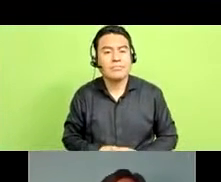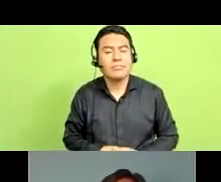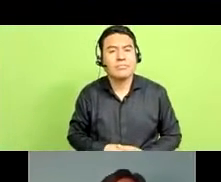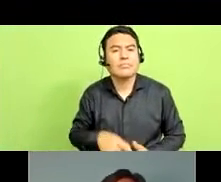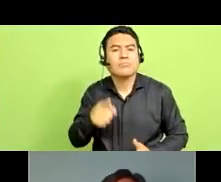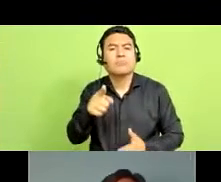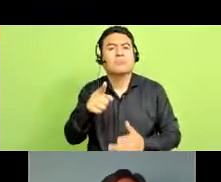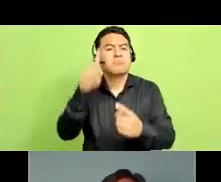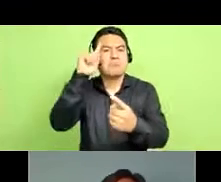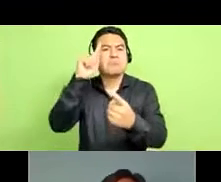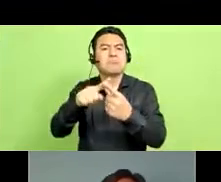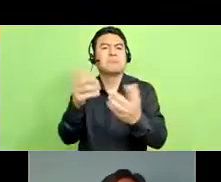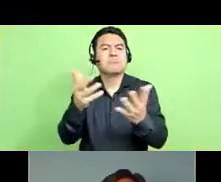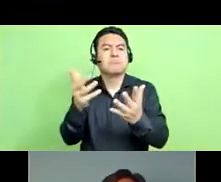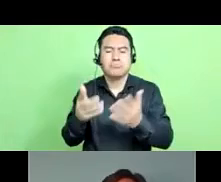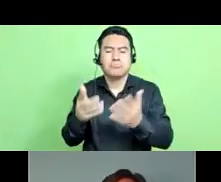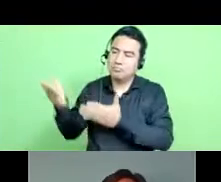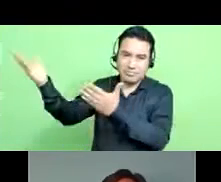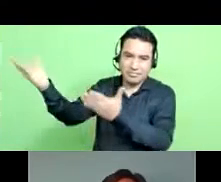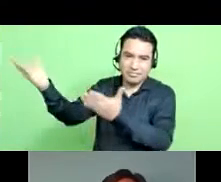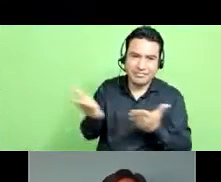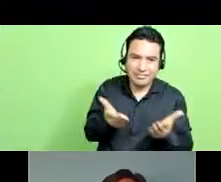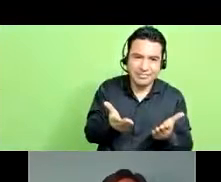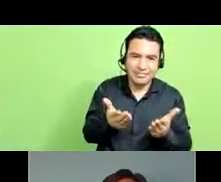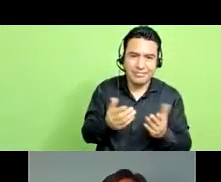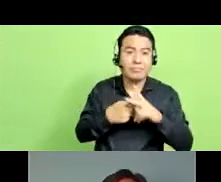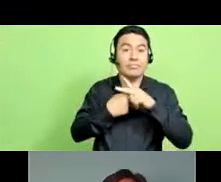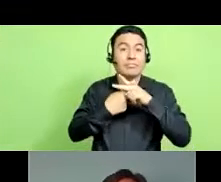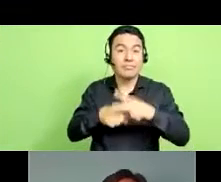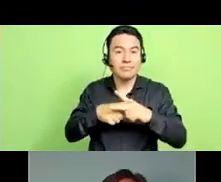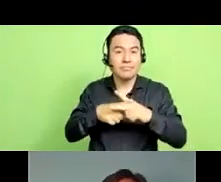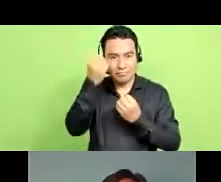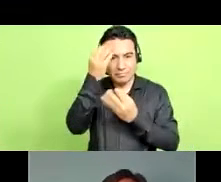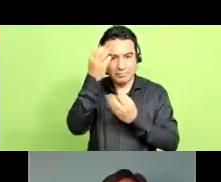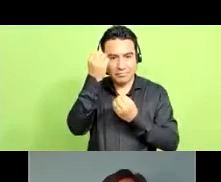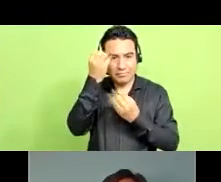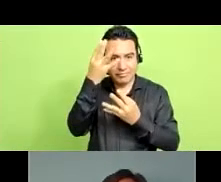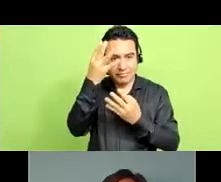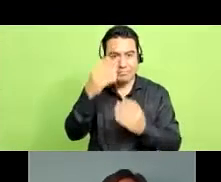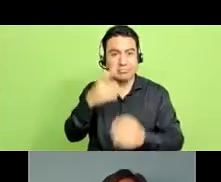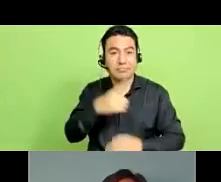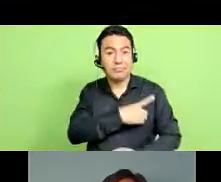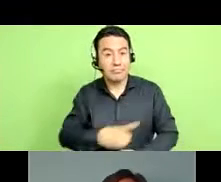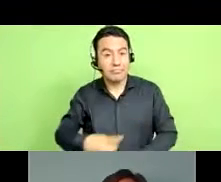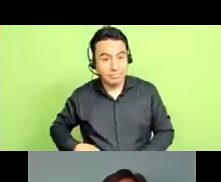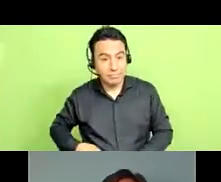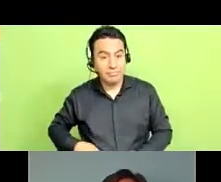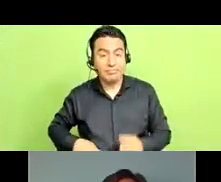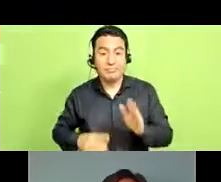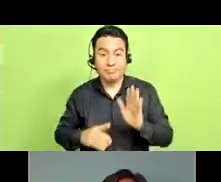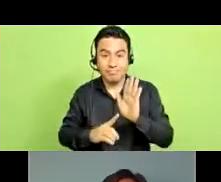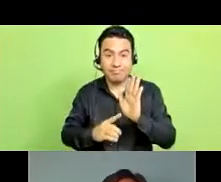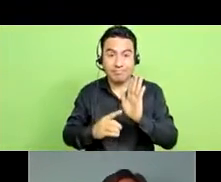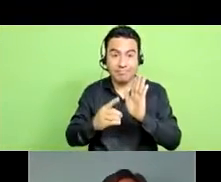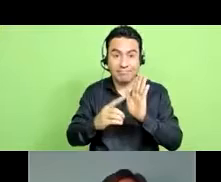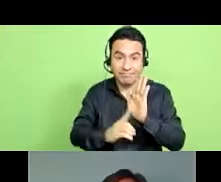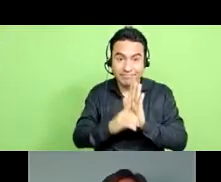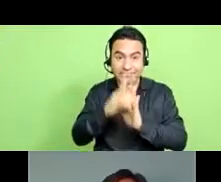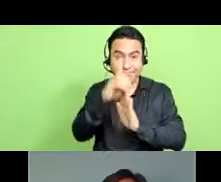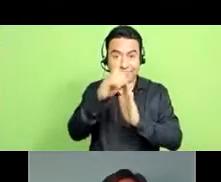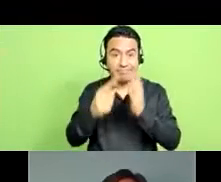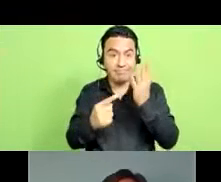una bienvenida la apertura de la sesión informativa a cargo de la dirección general de accesibilidad y desarrollo tecnológico